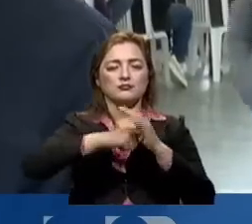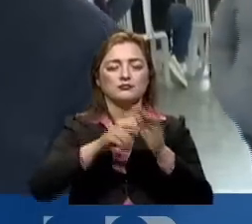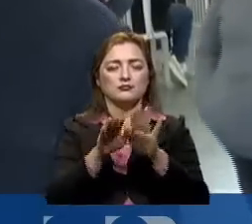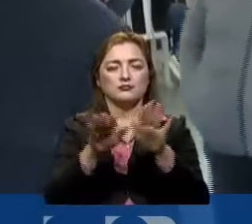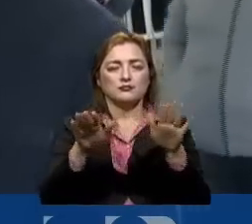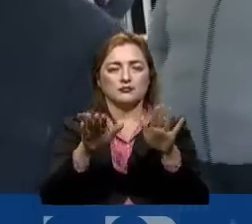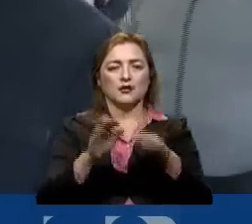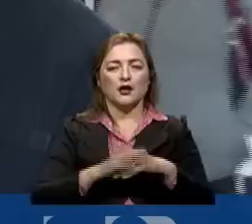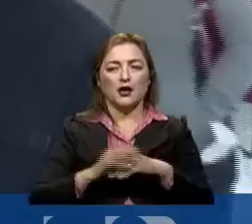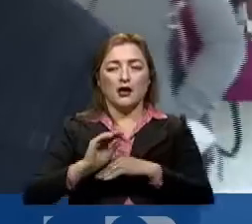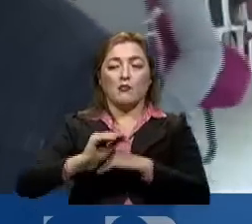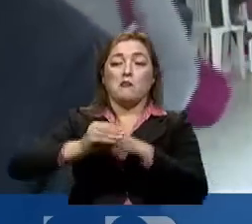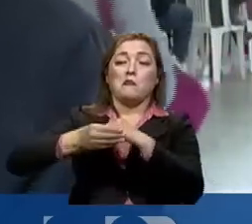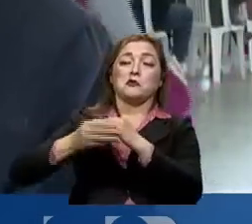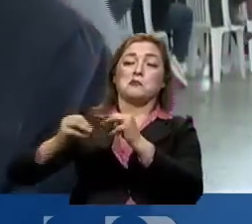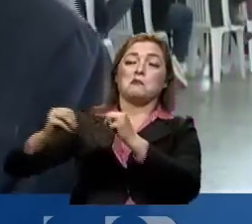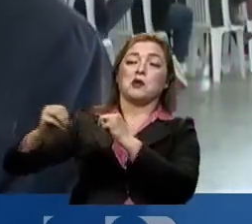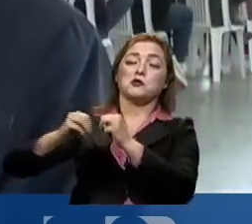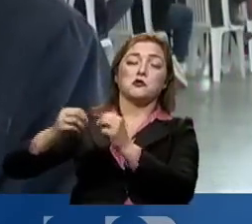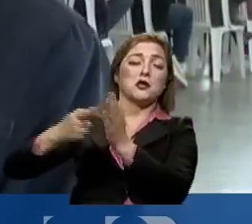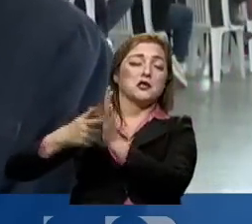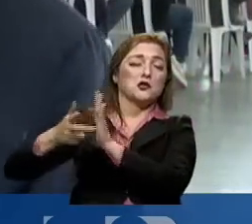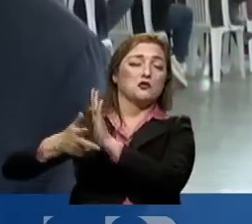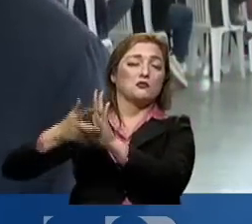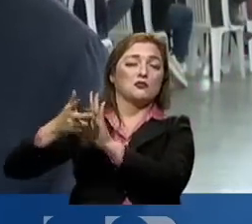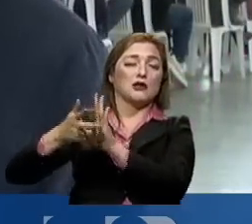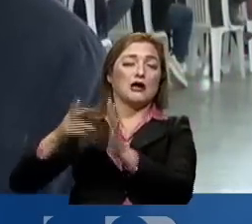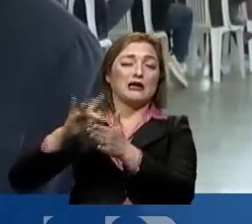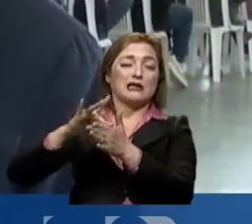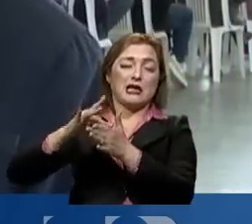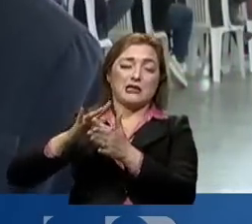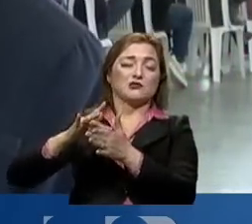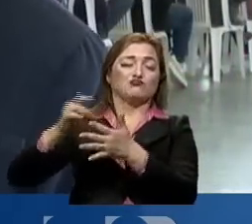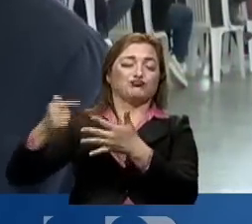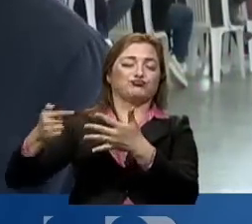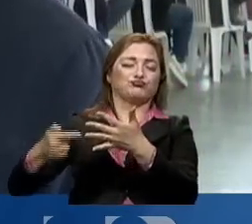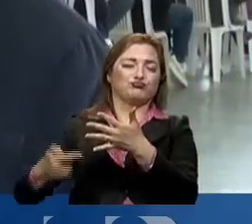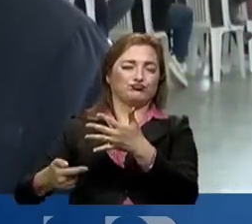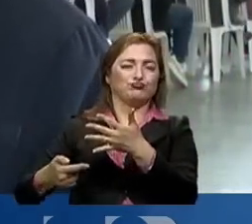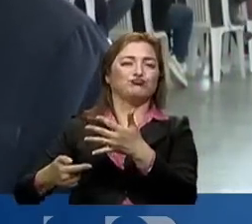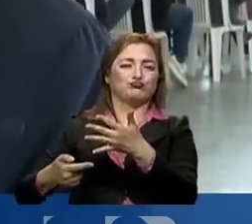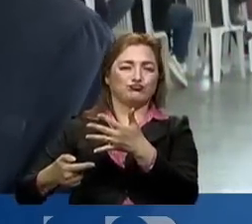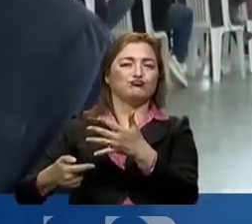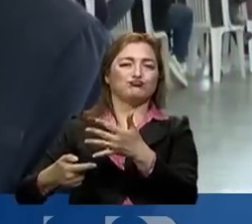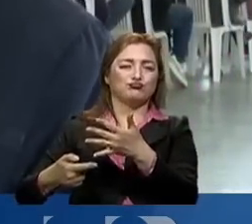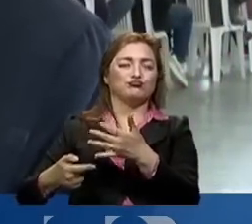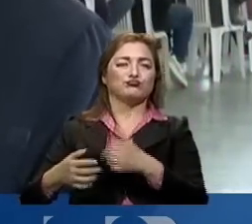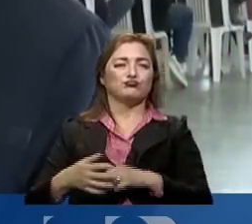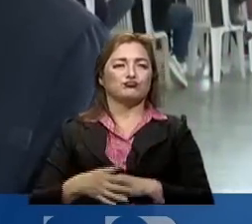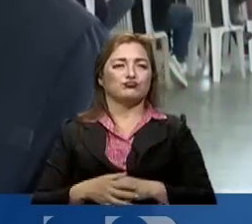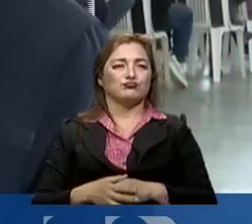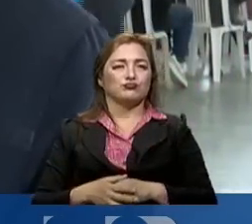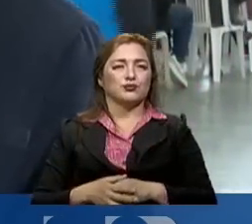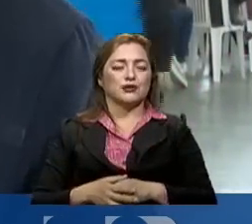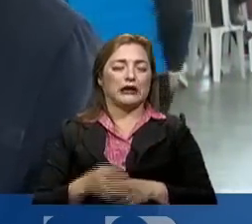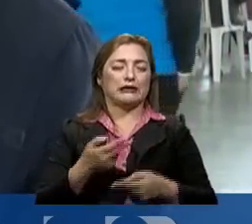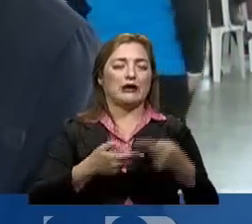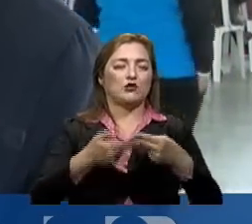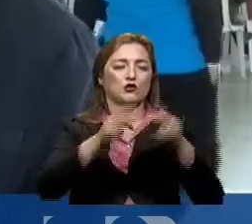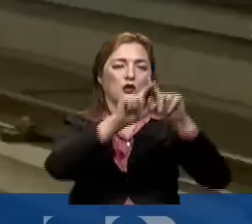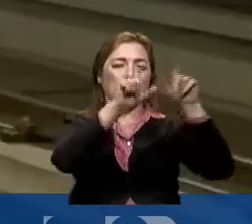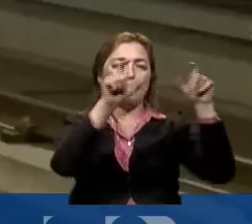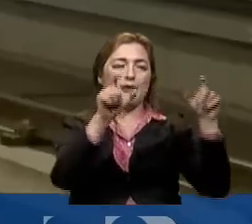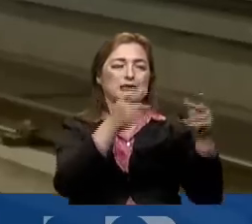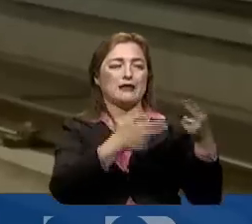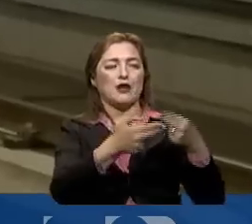al reaseguro, porque son distintos riesgos que se asumirían en la póliza y tendría que ser negociado con